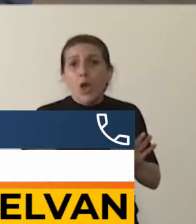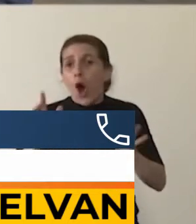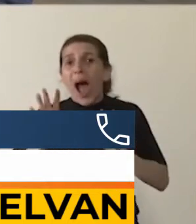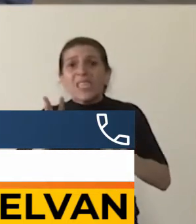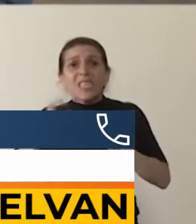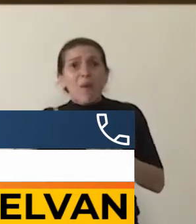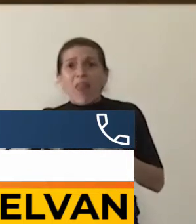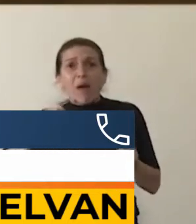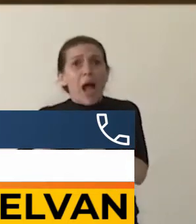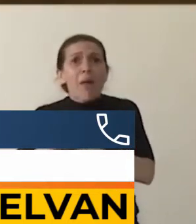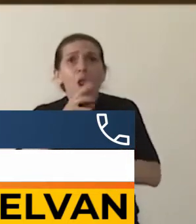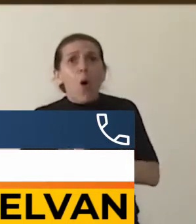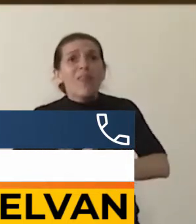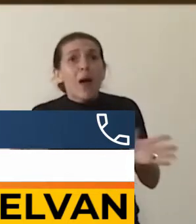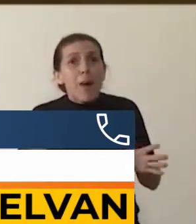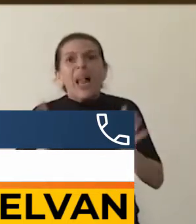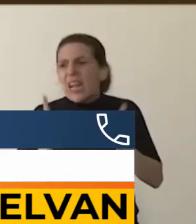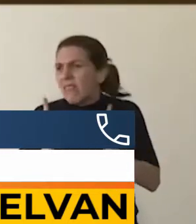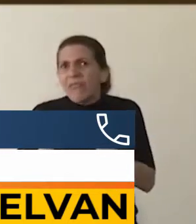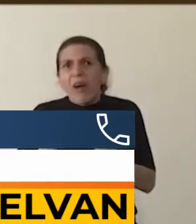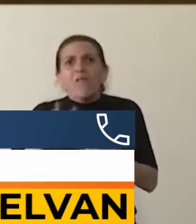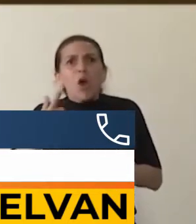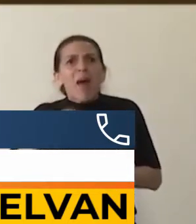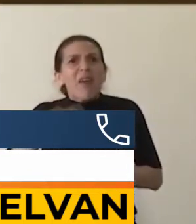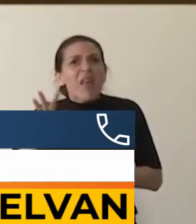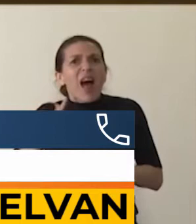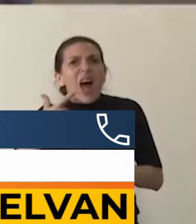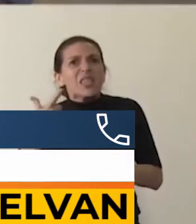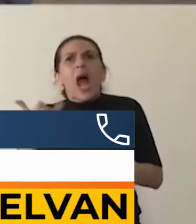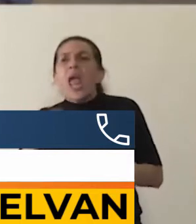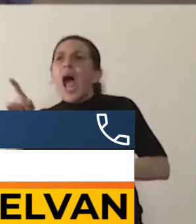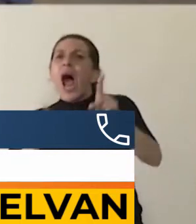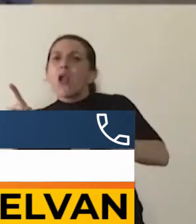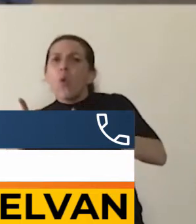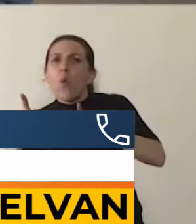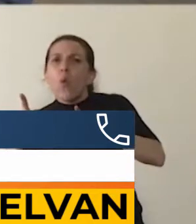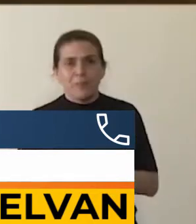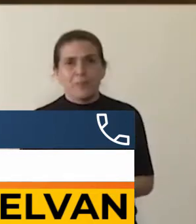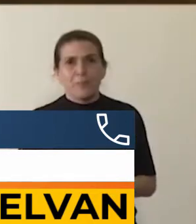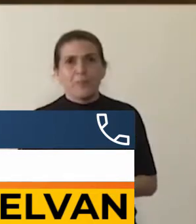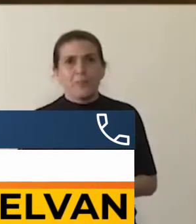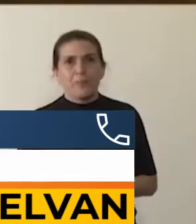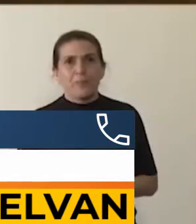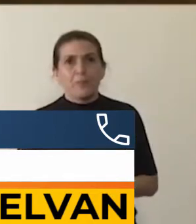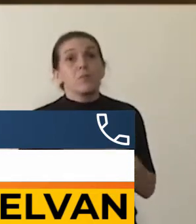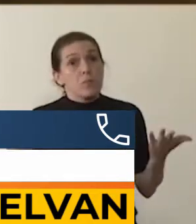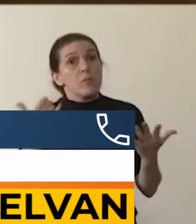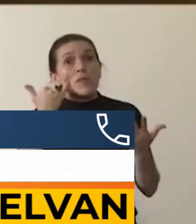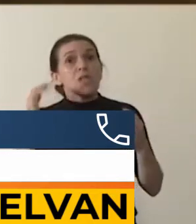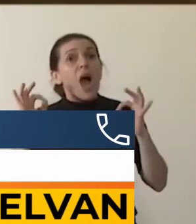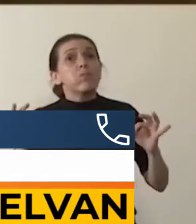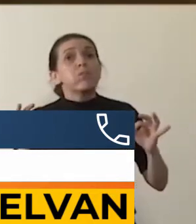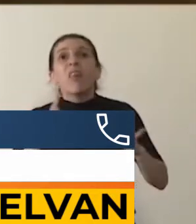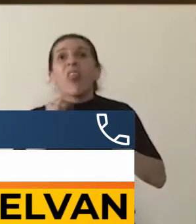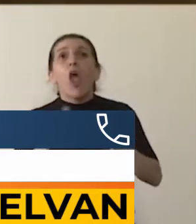un sistema de control. Eso lo estamos haciendo, eso está rindiendo sus frutos, y eso evoluciona bien.